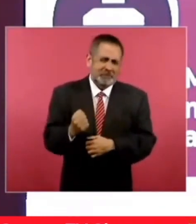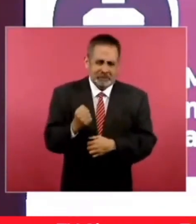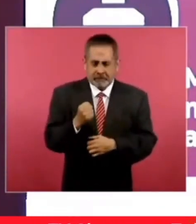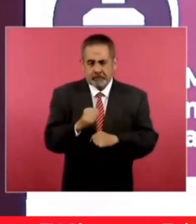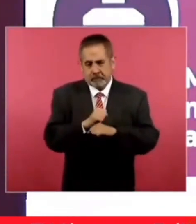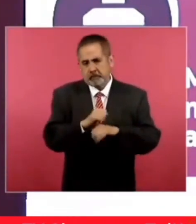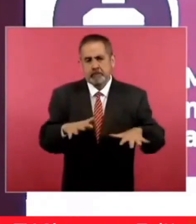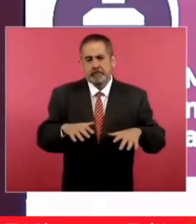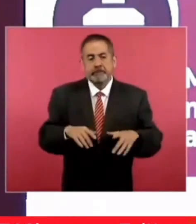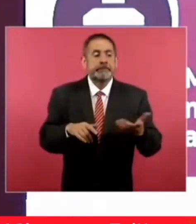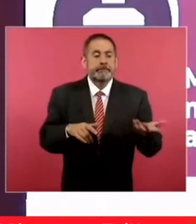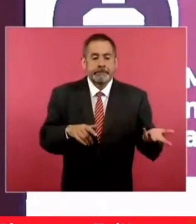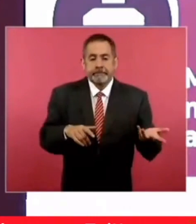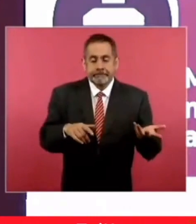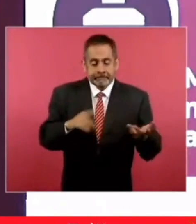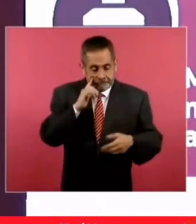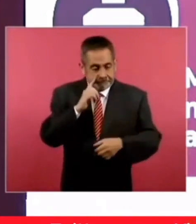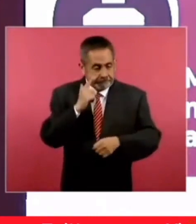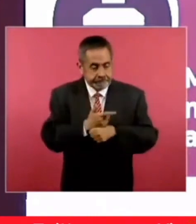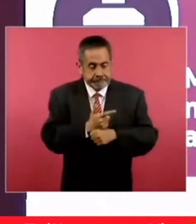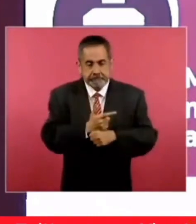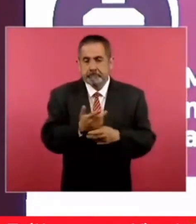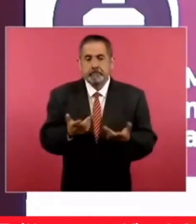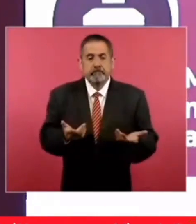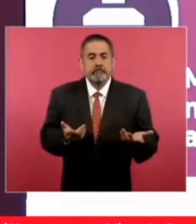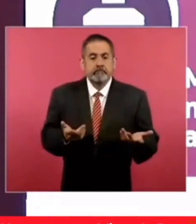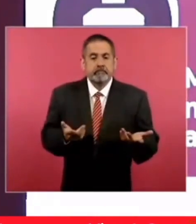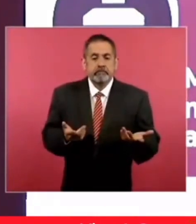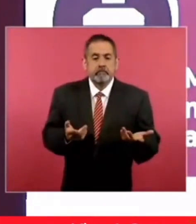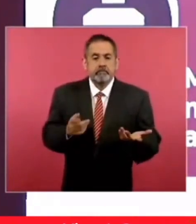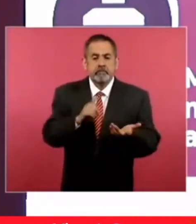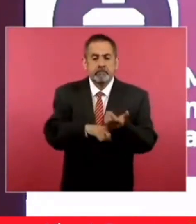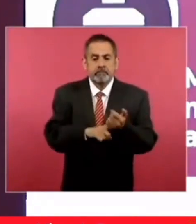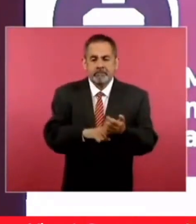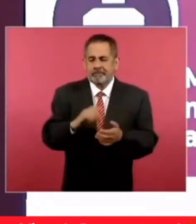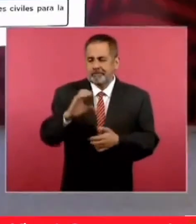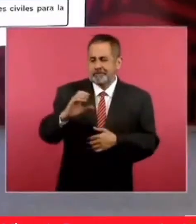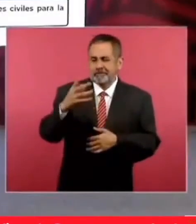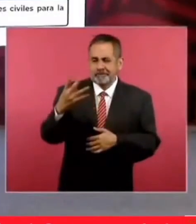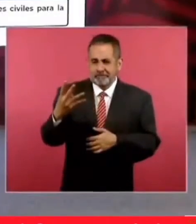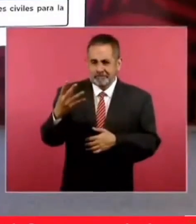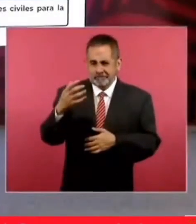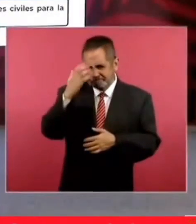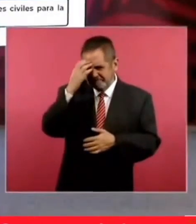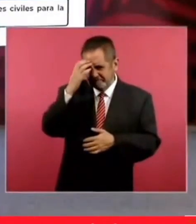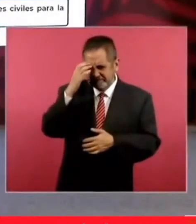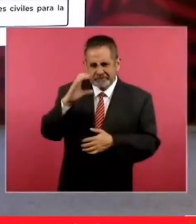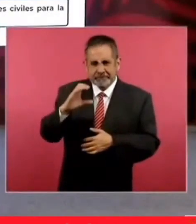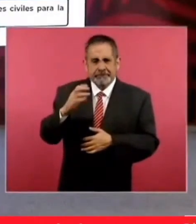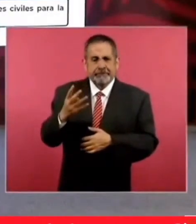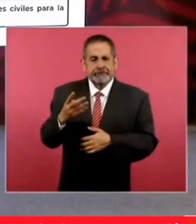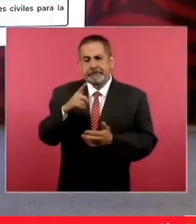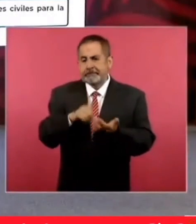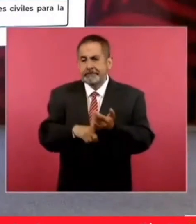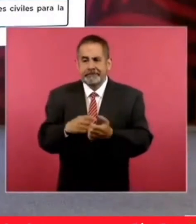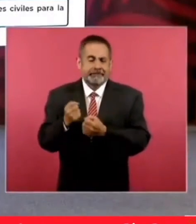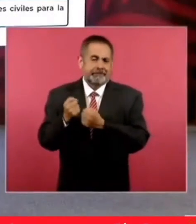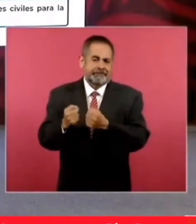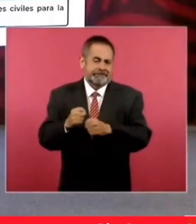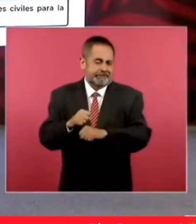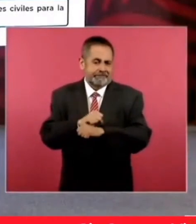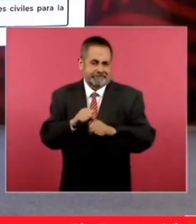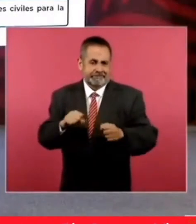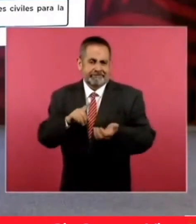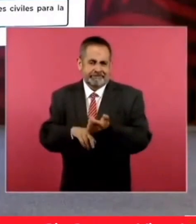aquí en estas Minas se puede identificar explosivos como el c cuatro que es de los explosivos más